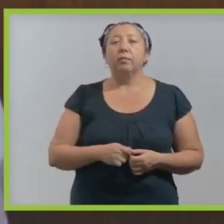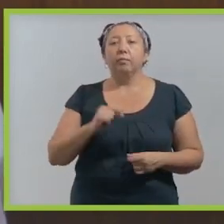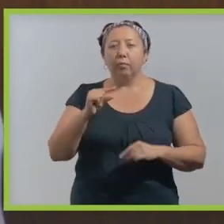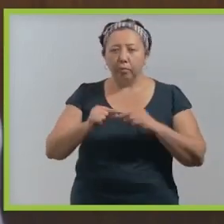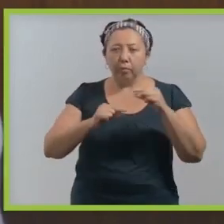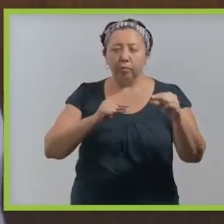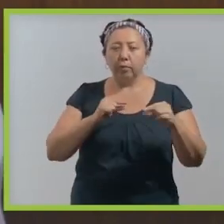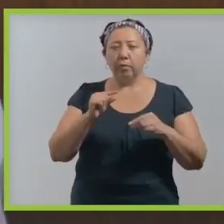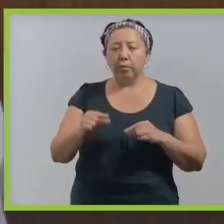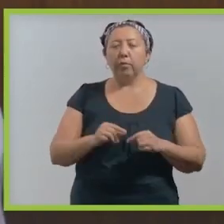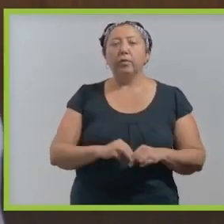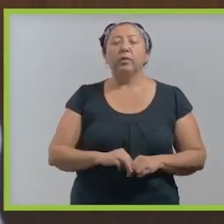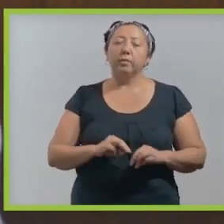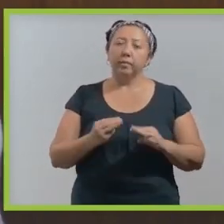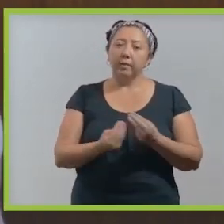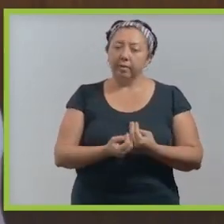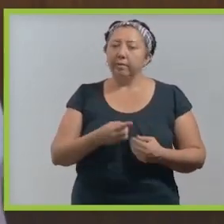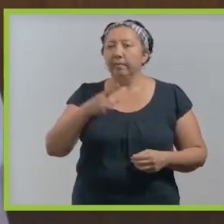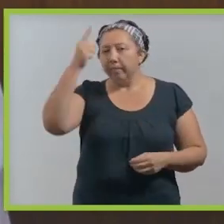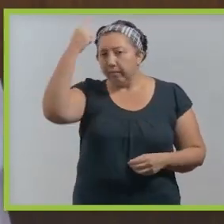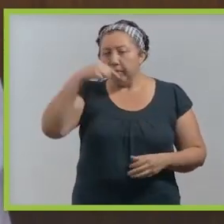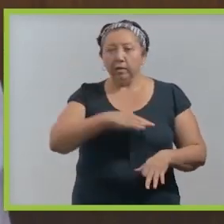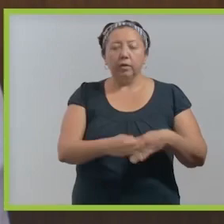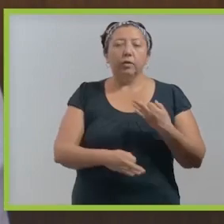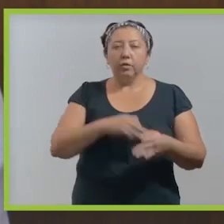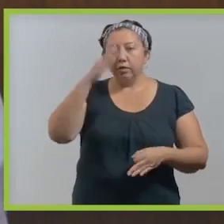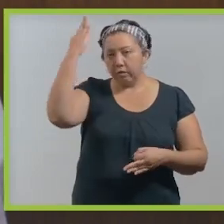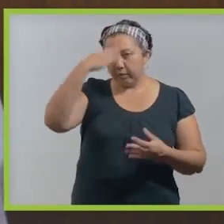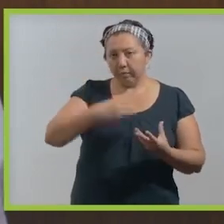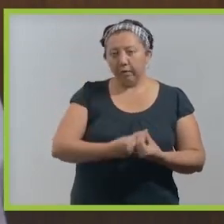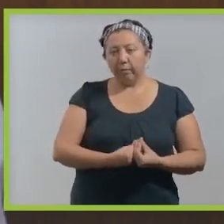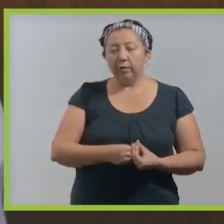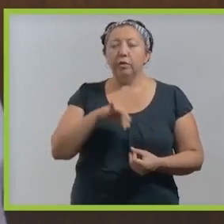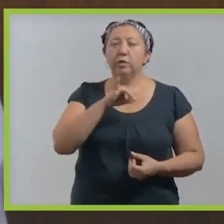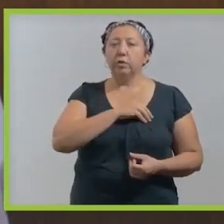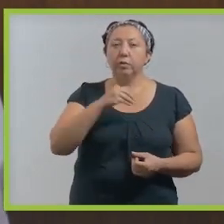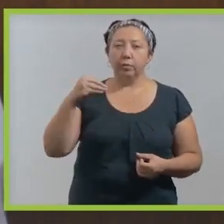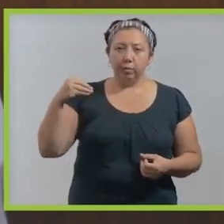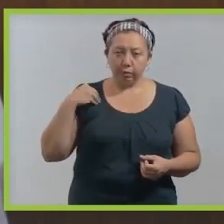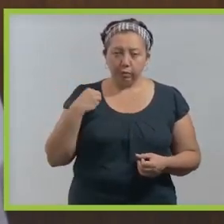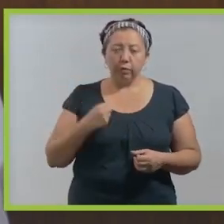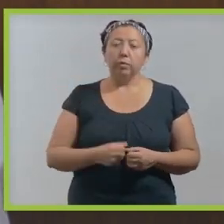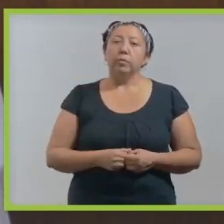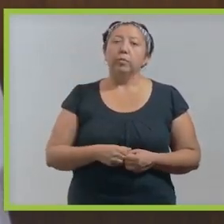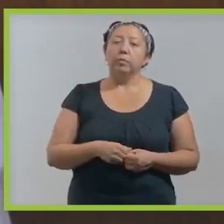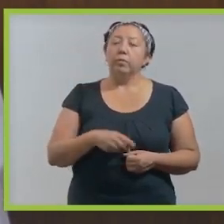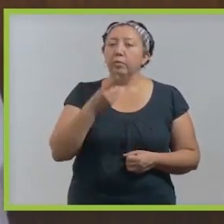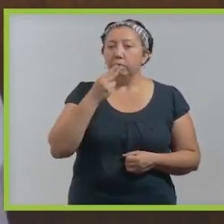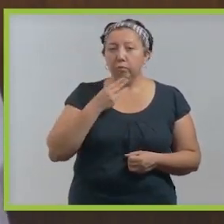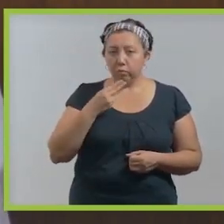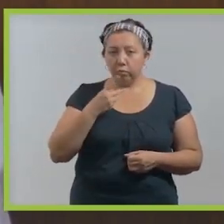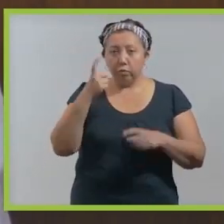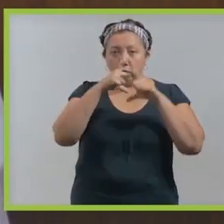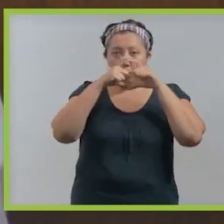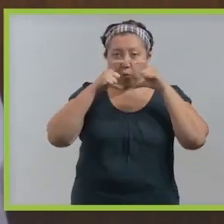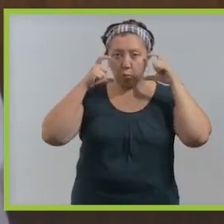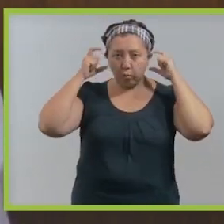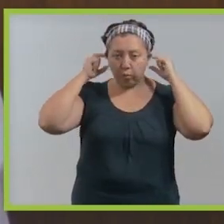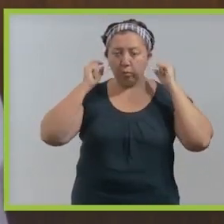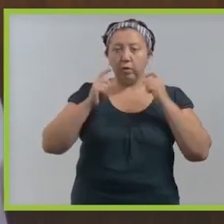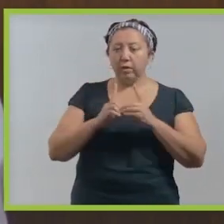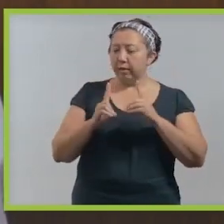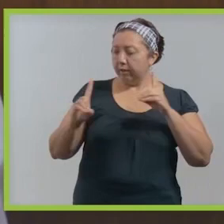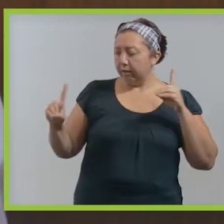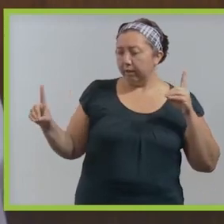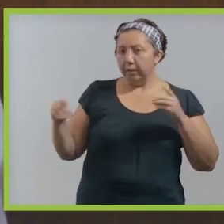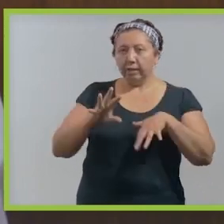ser poquito a poquito, de manera paulatina, y que todos sepamos que si cumplimos con el uso como ya dije, de cubrebocas, de